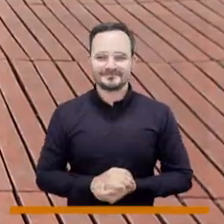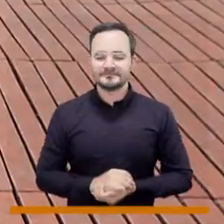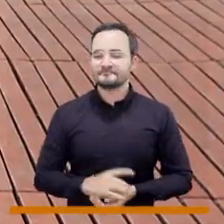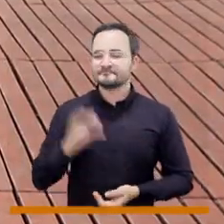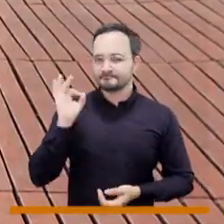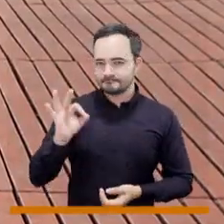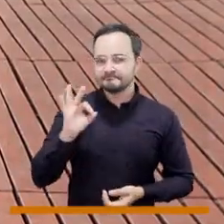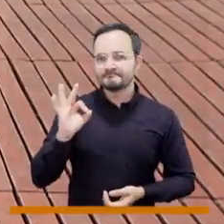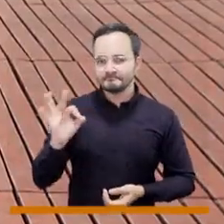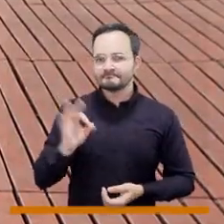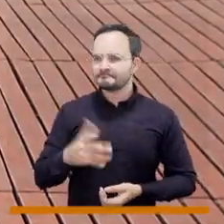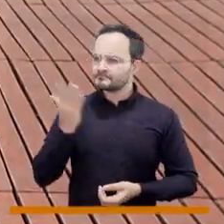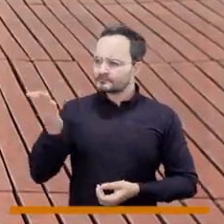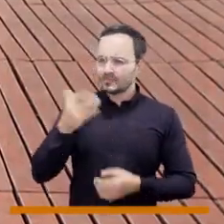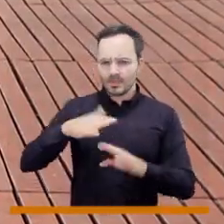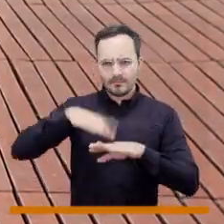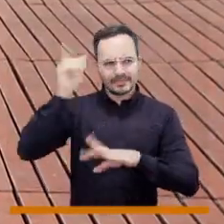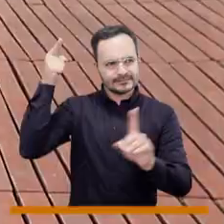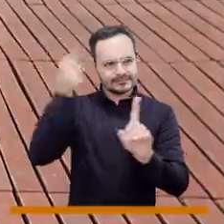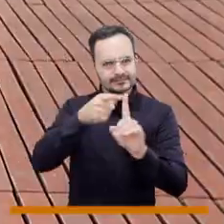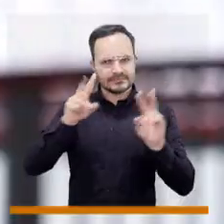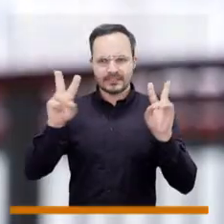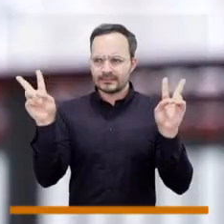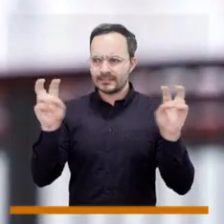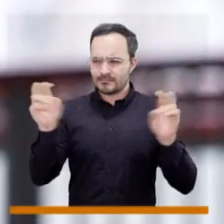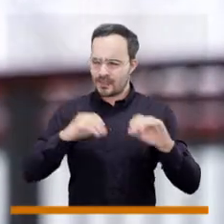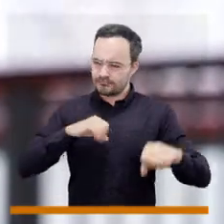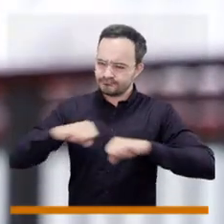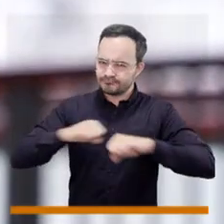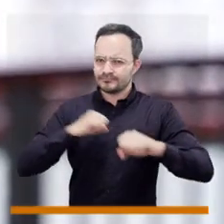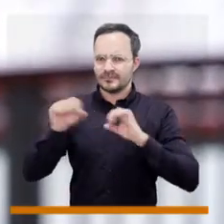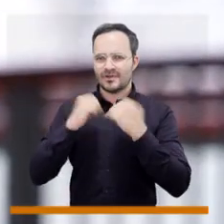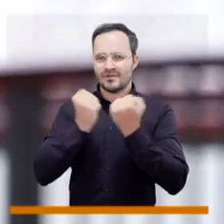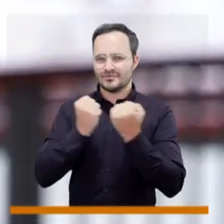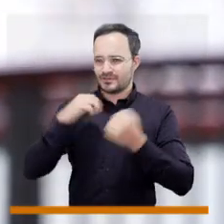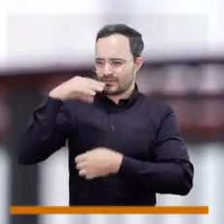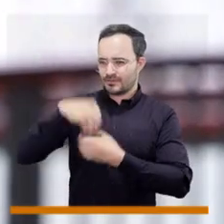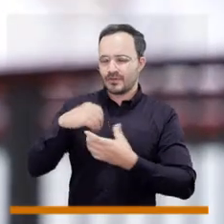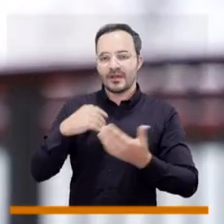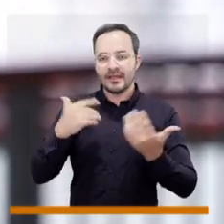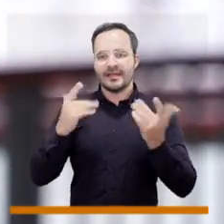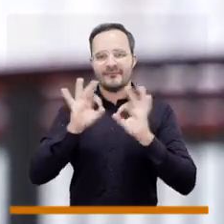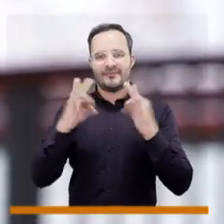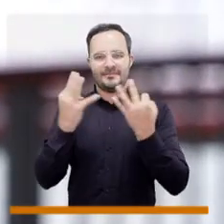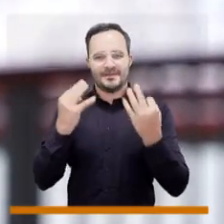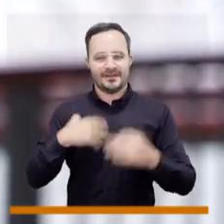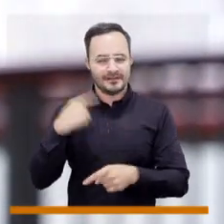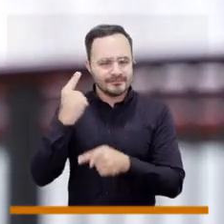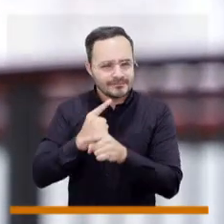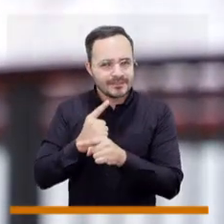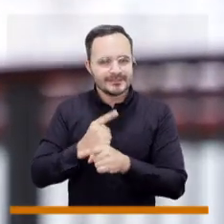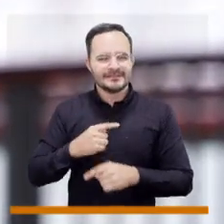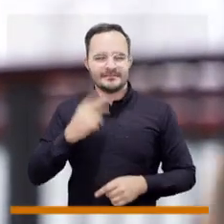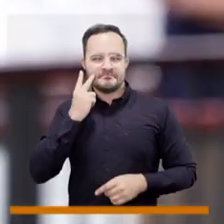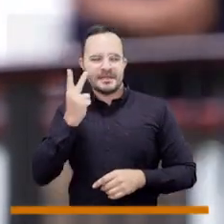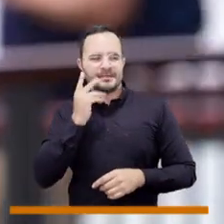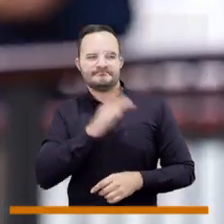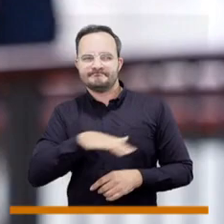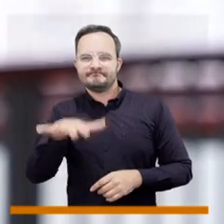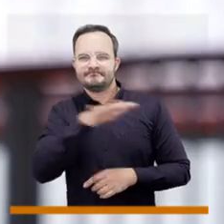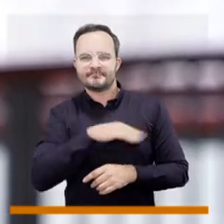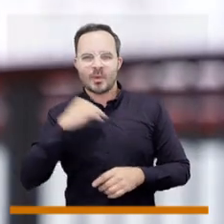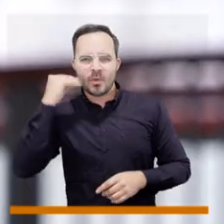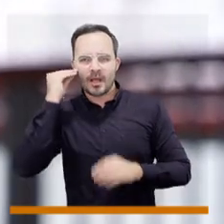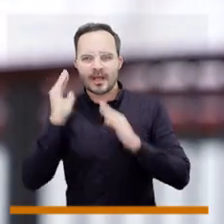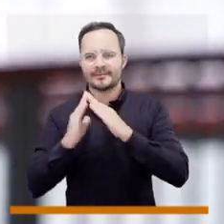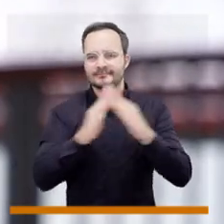concejal, y justamente uno de sus temas es la familia. ¿Dónde está, según su concepto, esa mayor